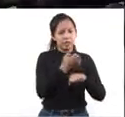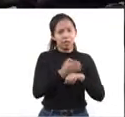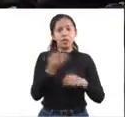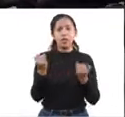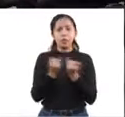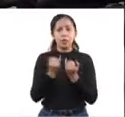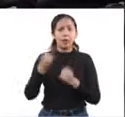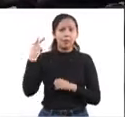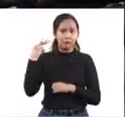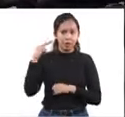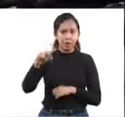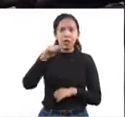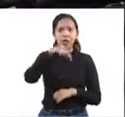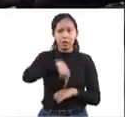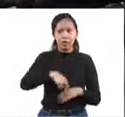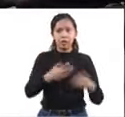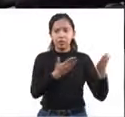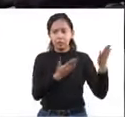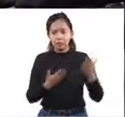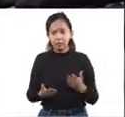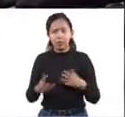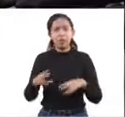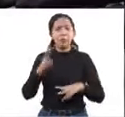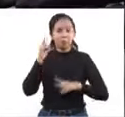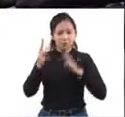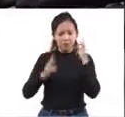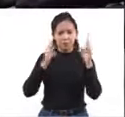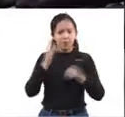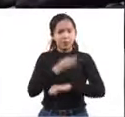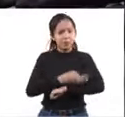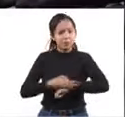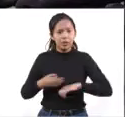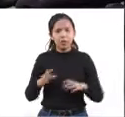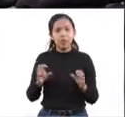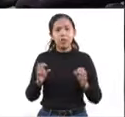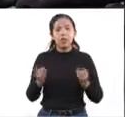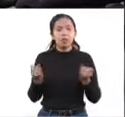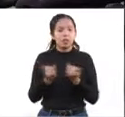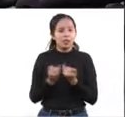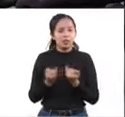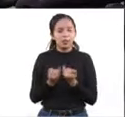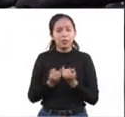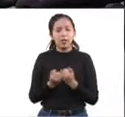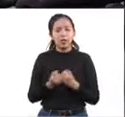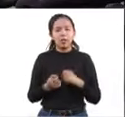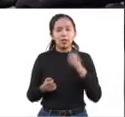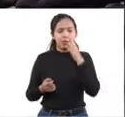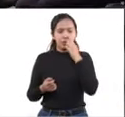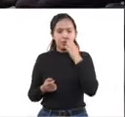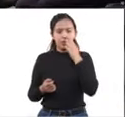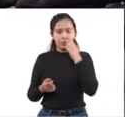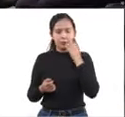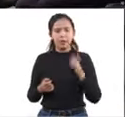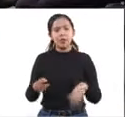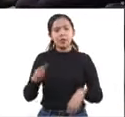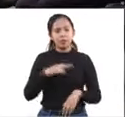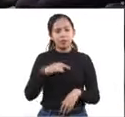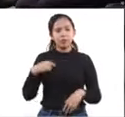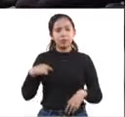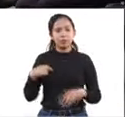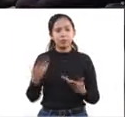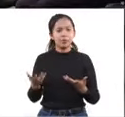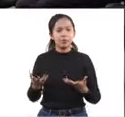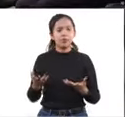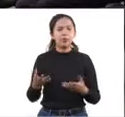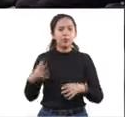a venir a nuestros terruños, a lo que sea, y no necesariamente hemos contado en